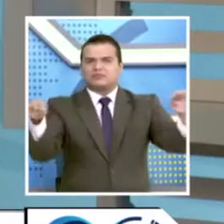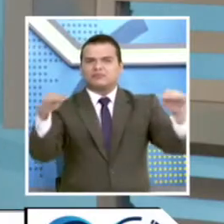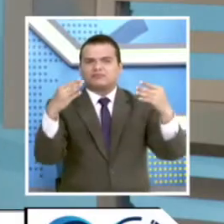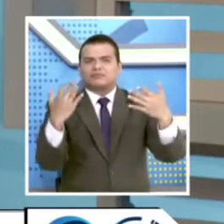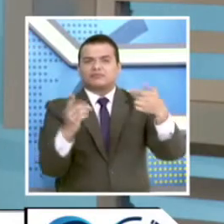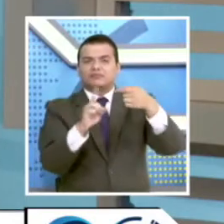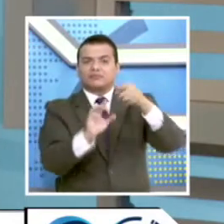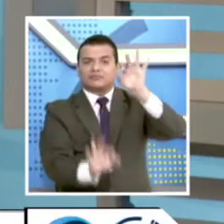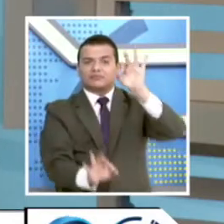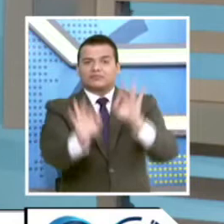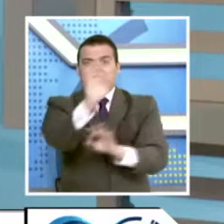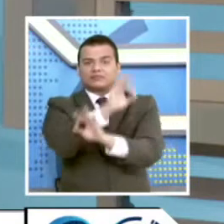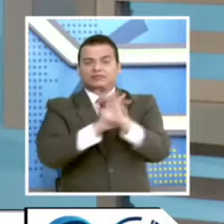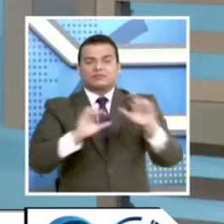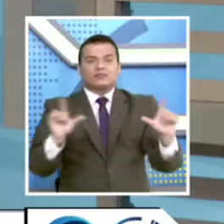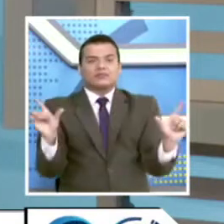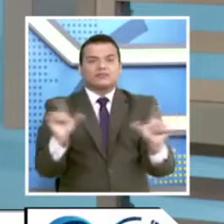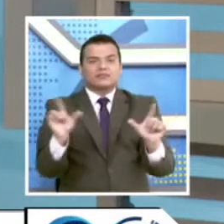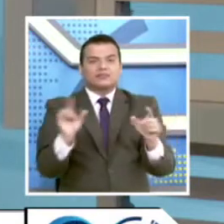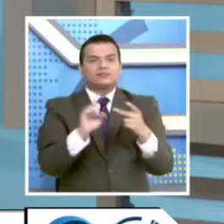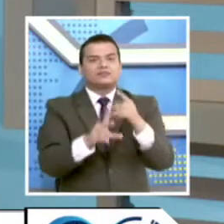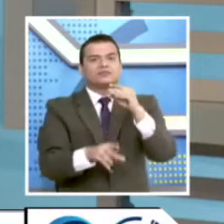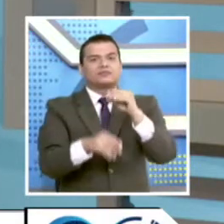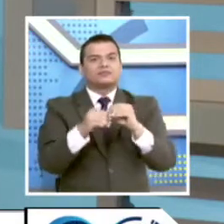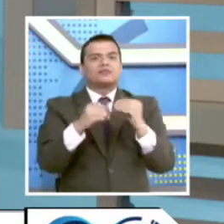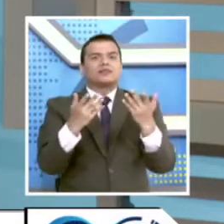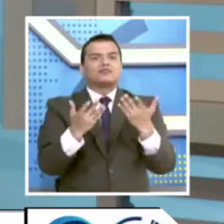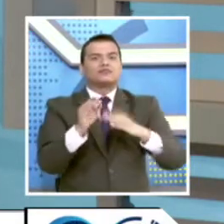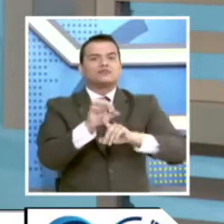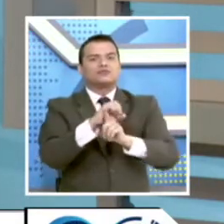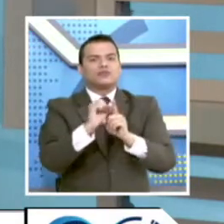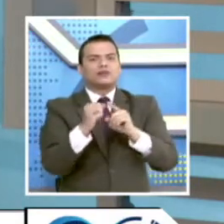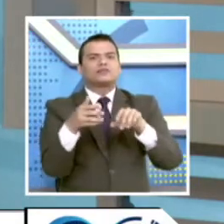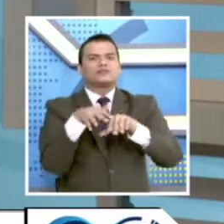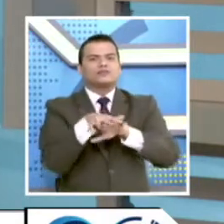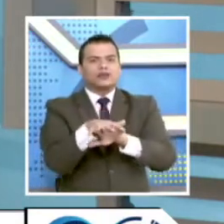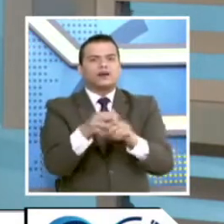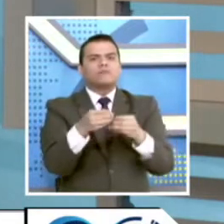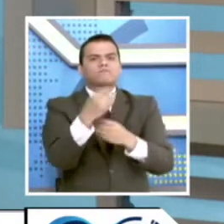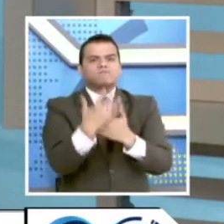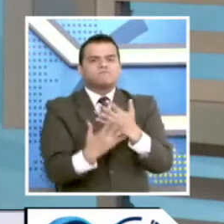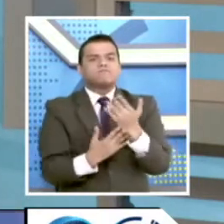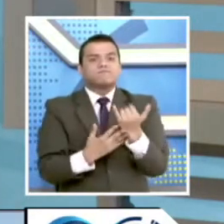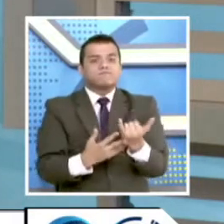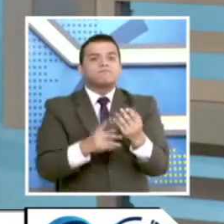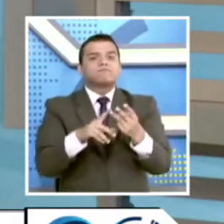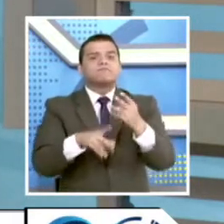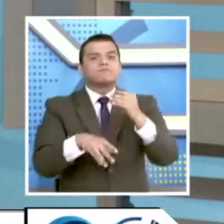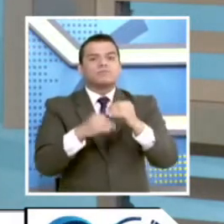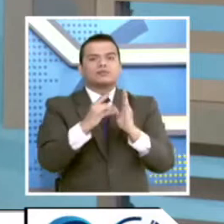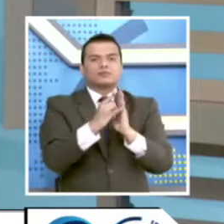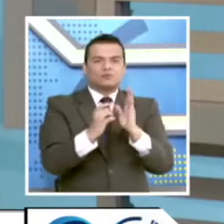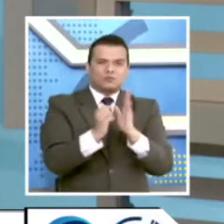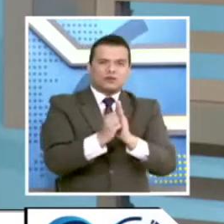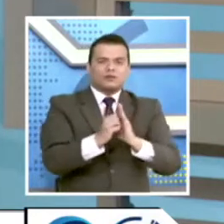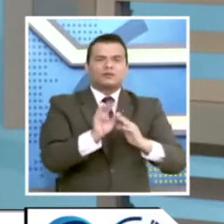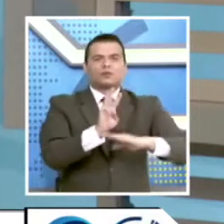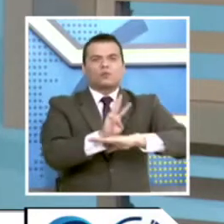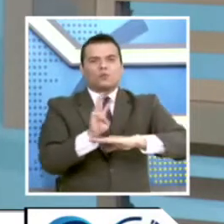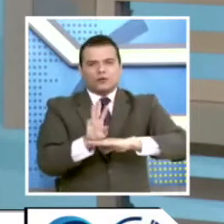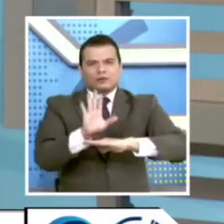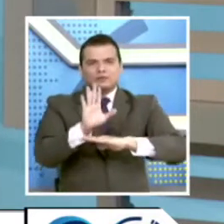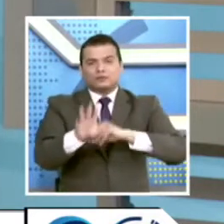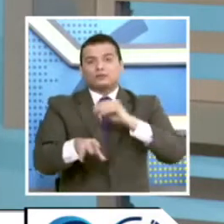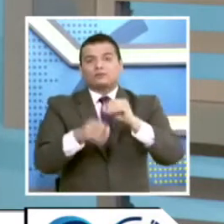nuestro canal regional Telepacífico y a todos los que nos siguen por nuestro ecosistema digital en Facebook, Twitter, YouTube, Wowplay y desde